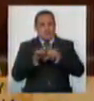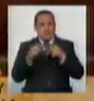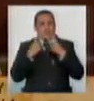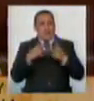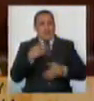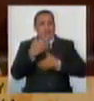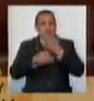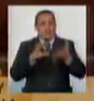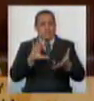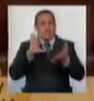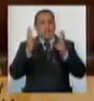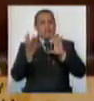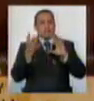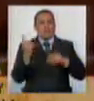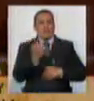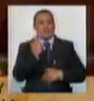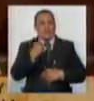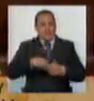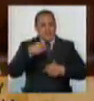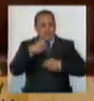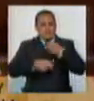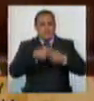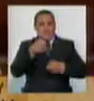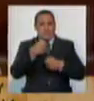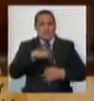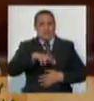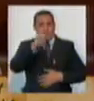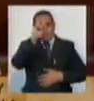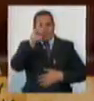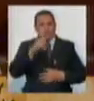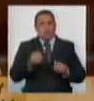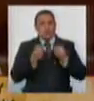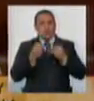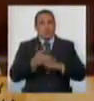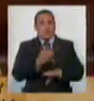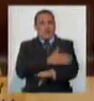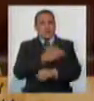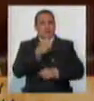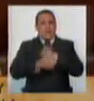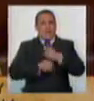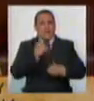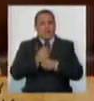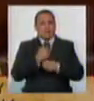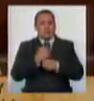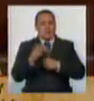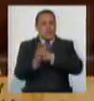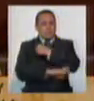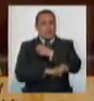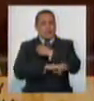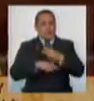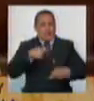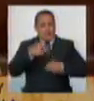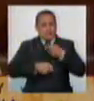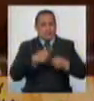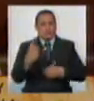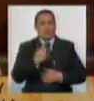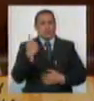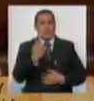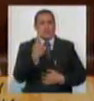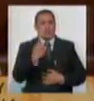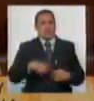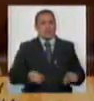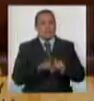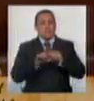que inviertan en nuestro país, como a lo largo de estos años el país ha invertido en ellos.